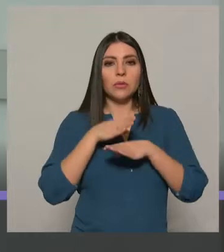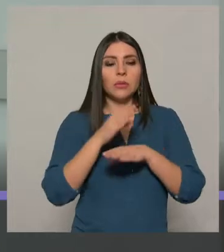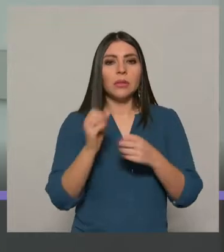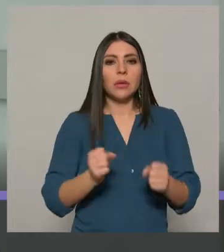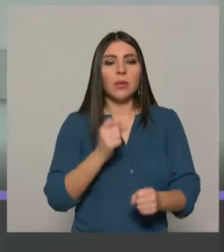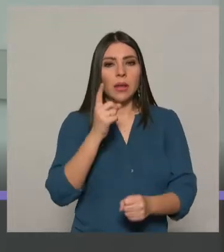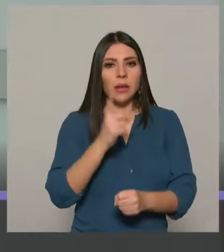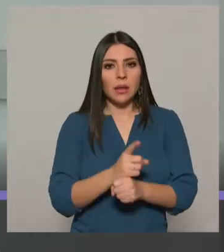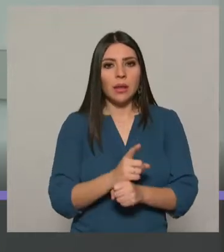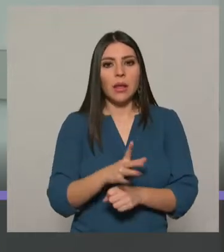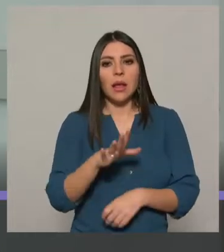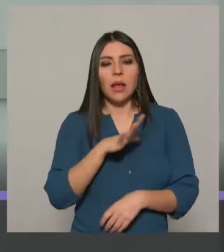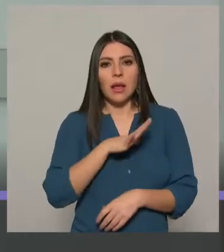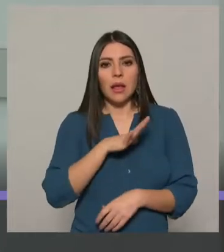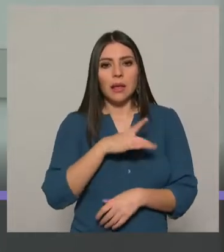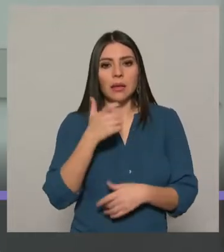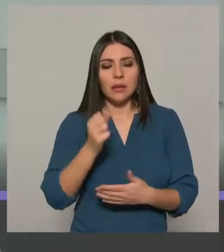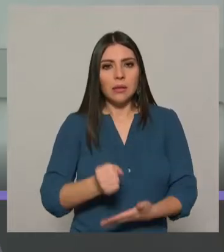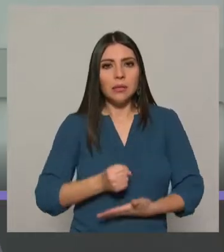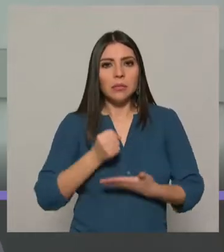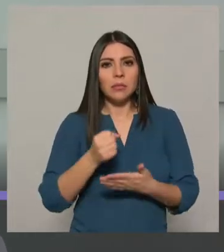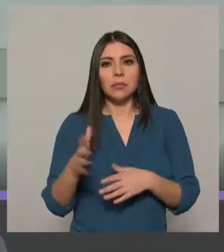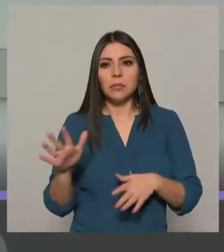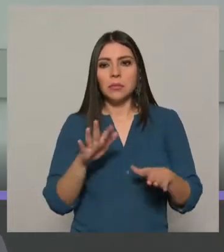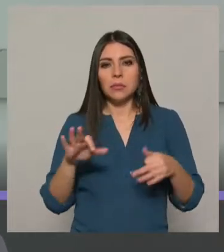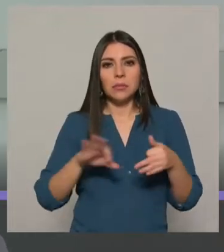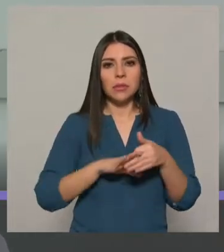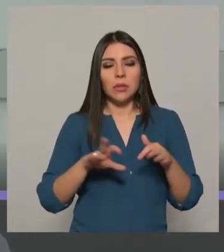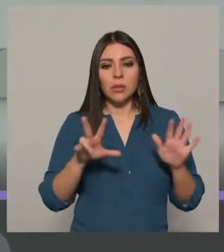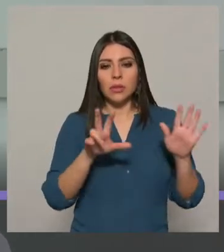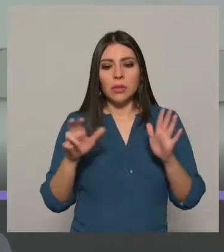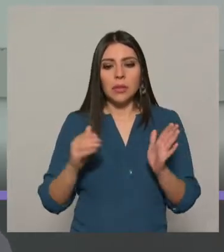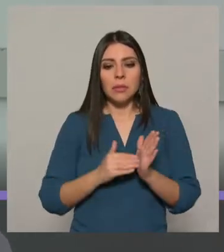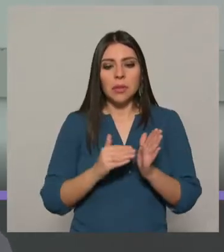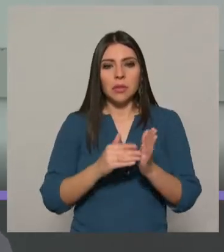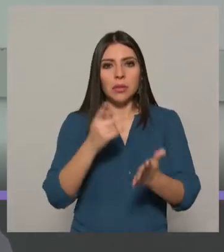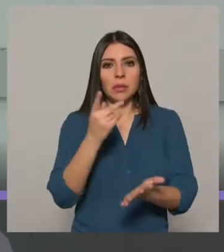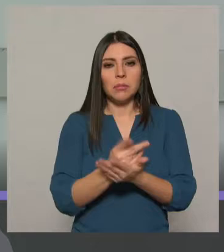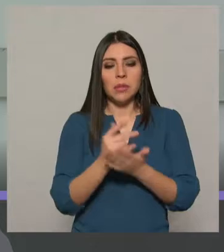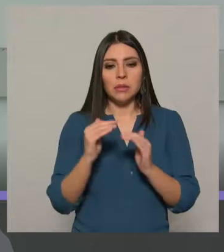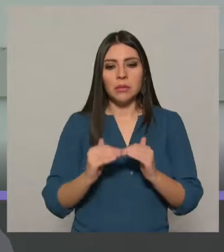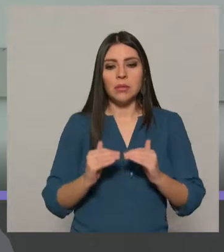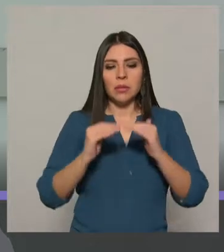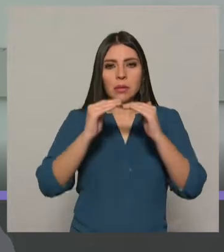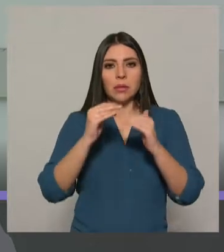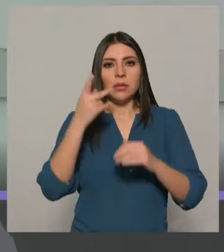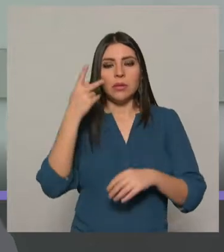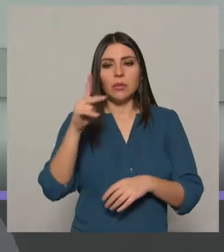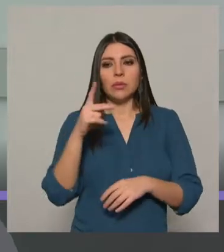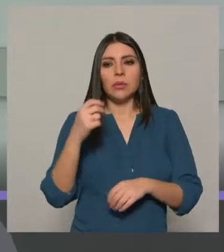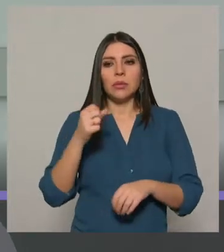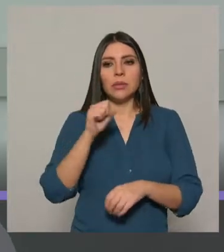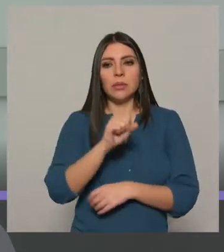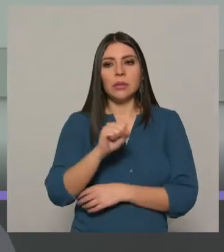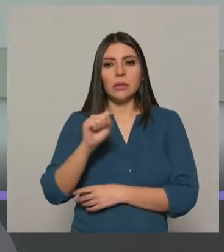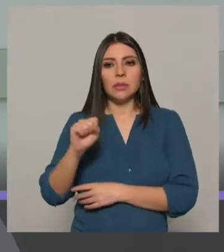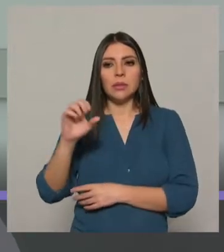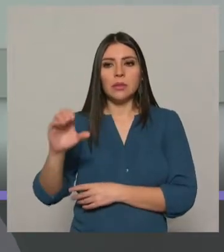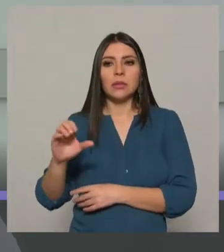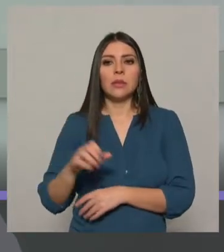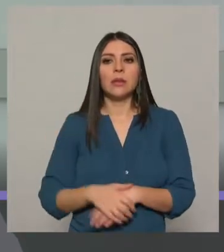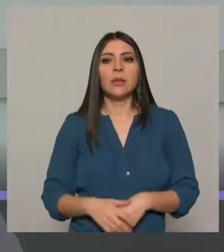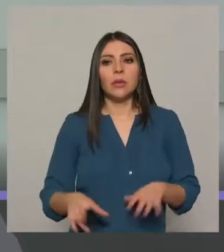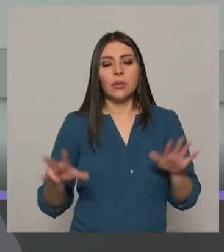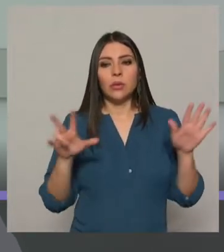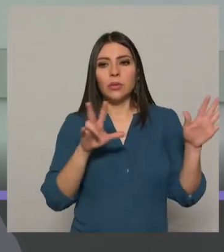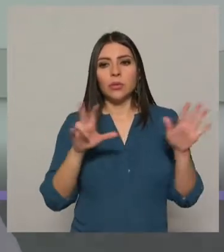presupuesto que se incrementa en cerca de 800 millones de pesos para la Secretaría de Seguridad Ciudadana. ¿De cuánto, perdón? 800 millones de pesos